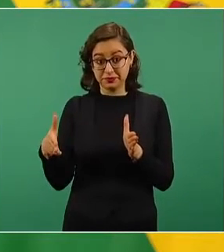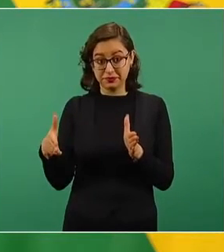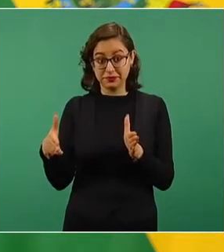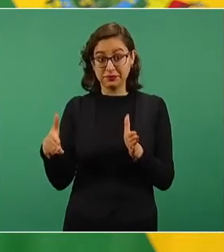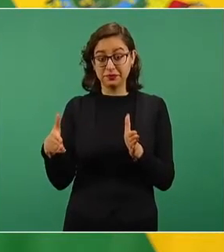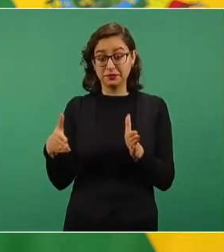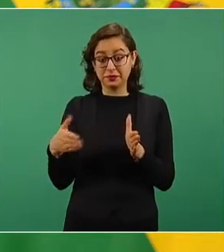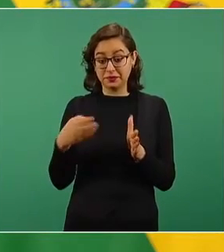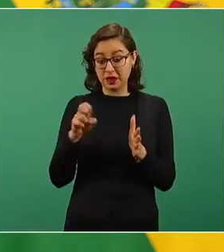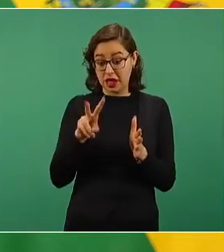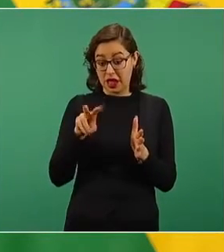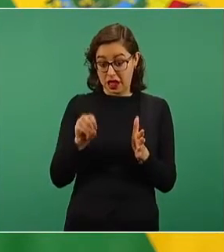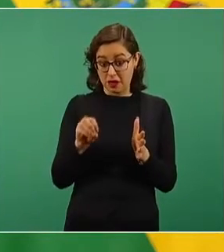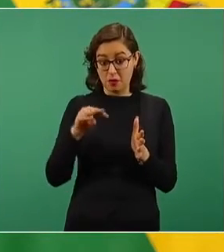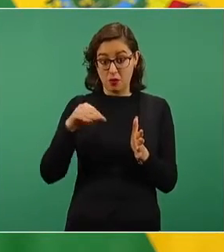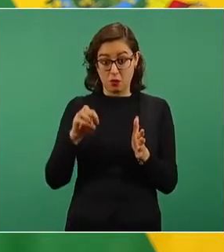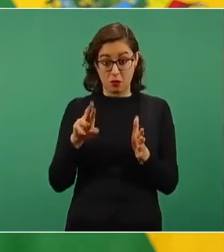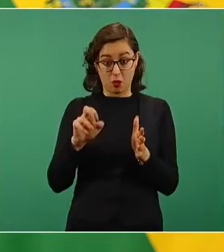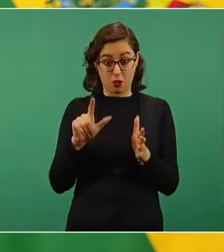Evo Morales.